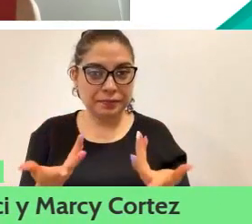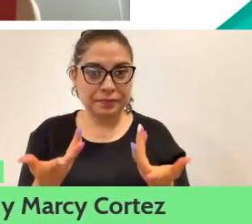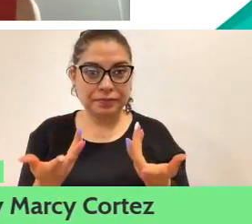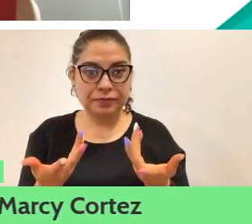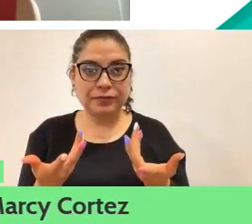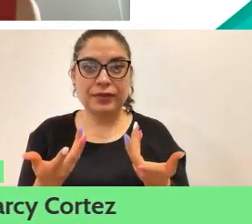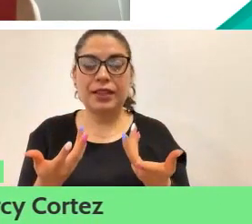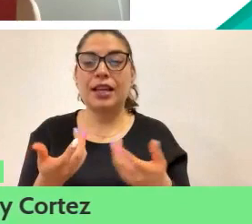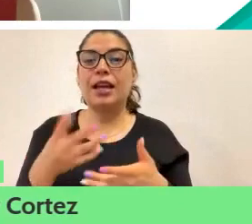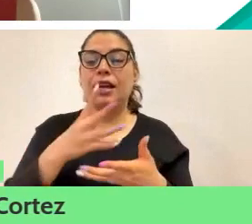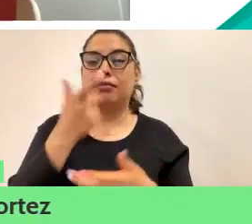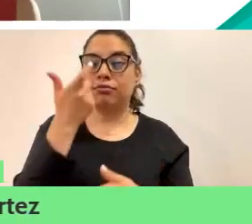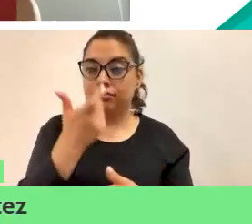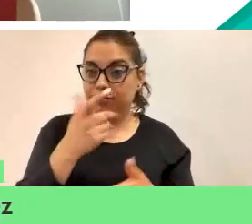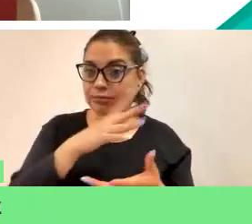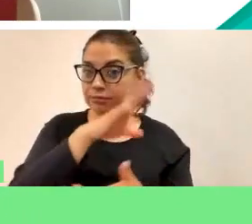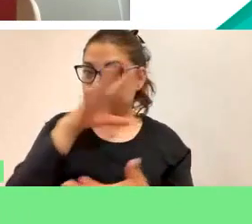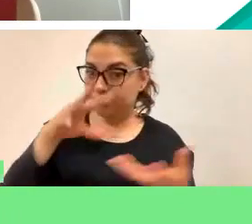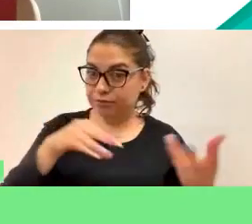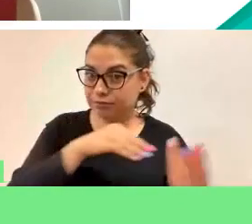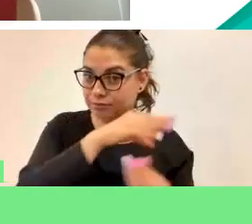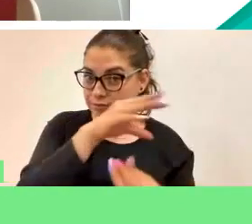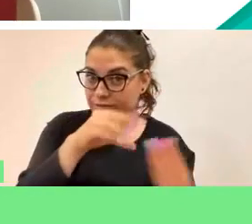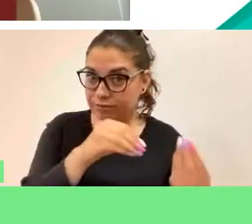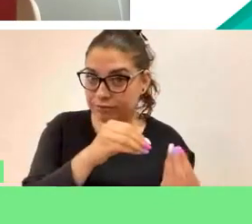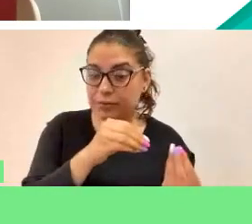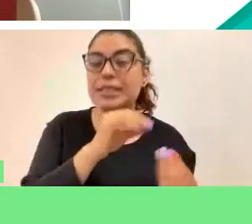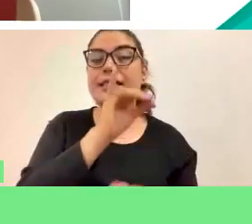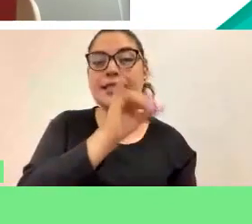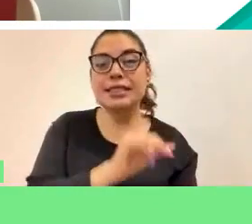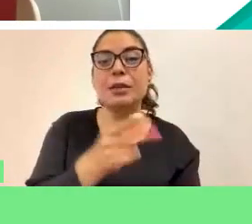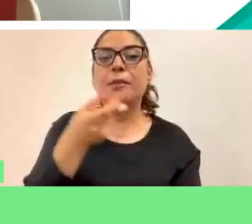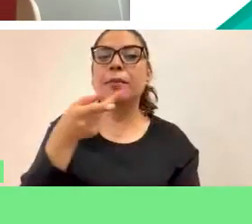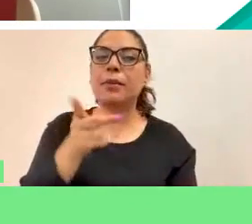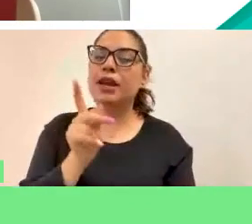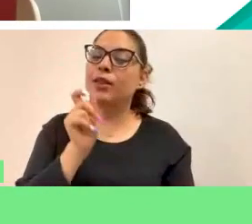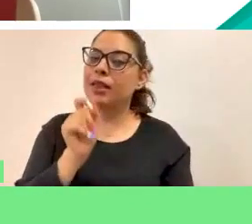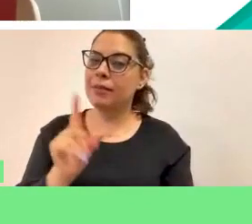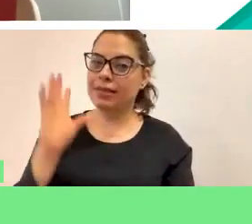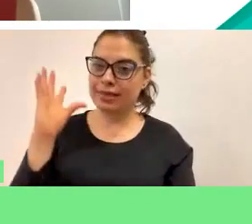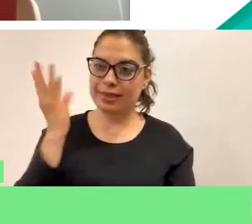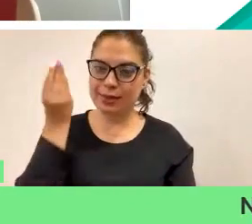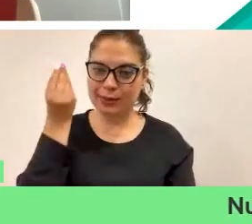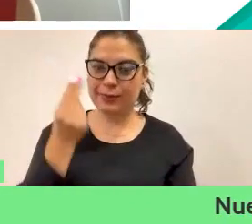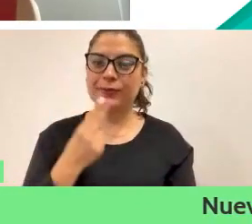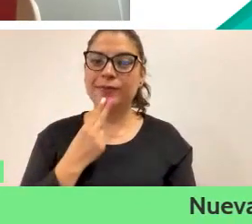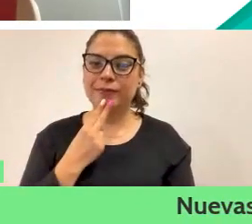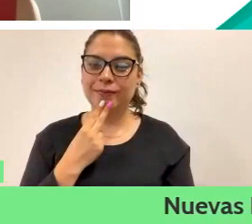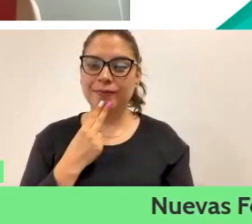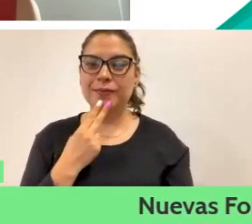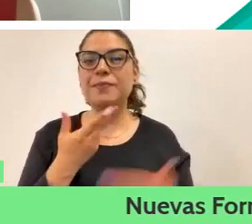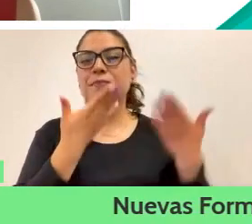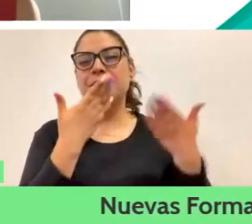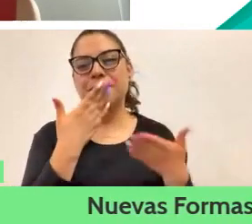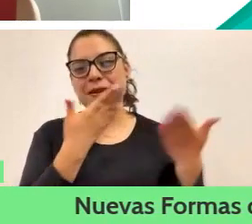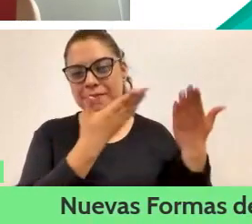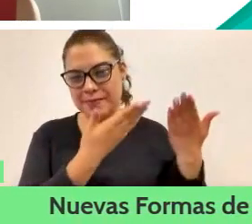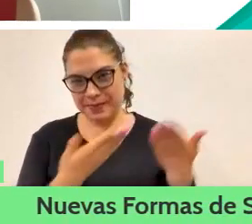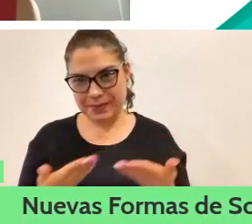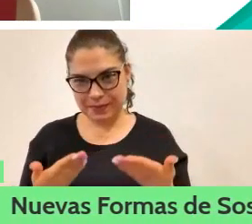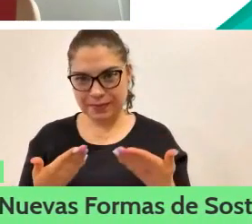sostenibilidad financiera, pero a través también del uso de la tecnología. Así que, bienvenido al panel y no. Me